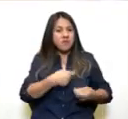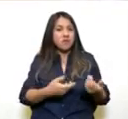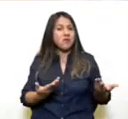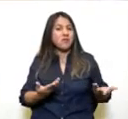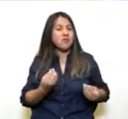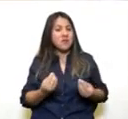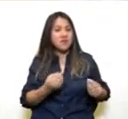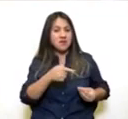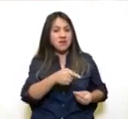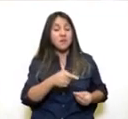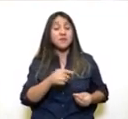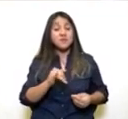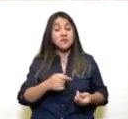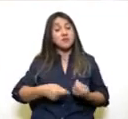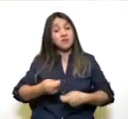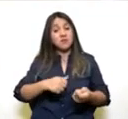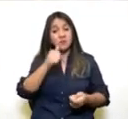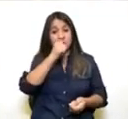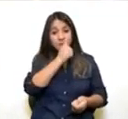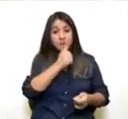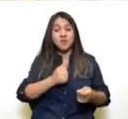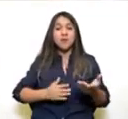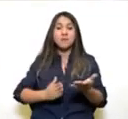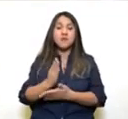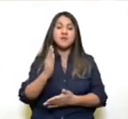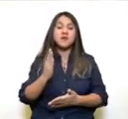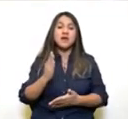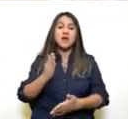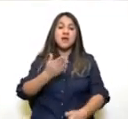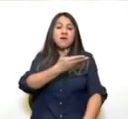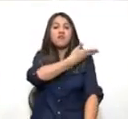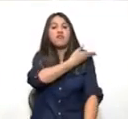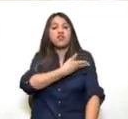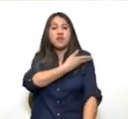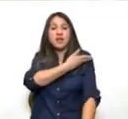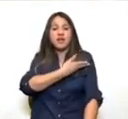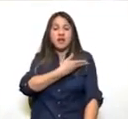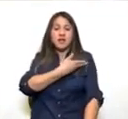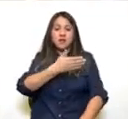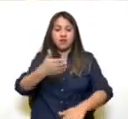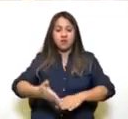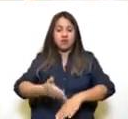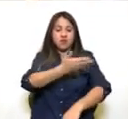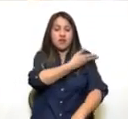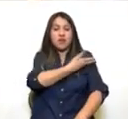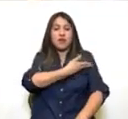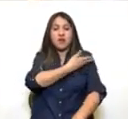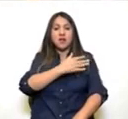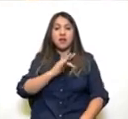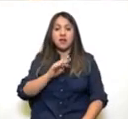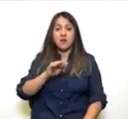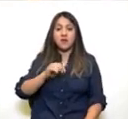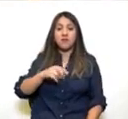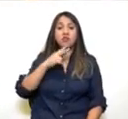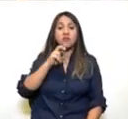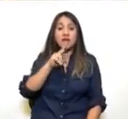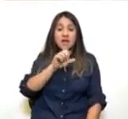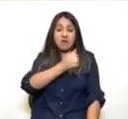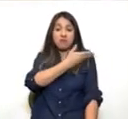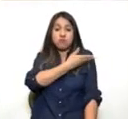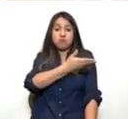el narcotráfico en campos la frontera no es cierto la droga entra por la frontera creo que nunca se atajó